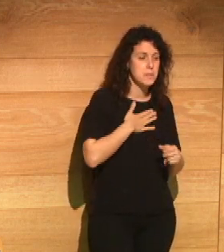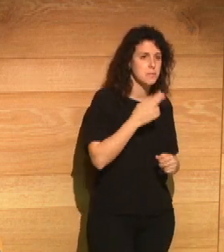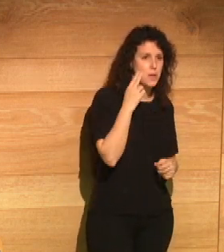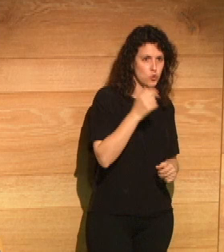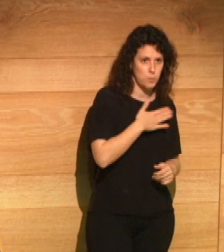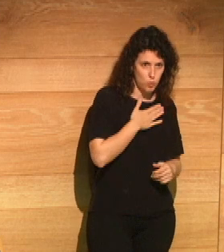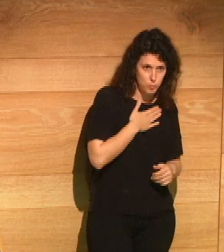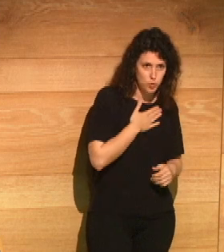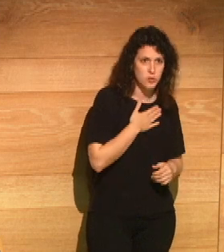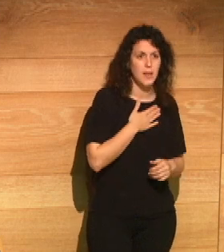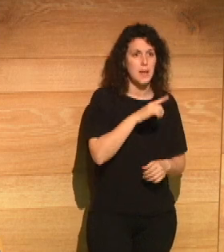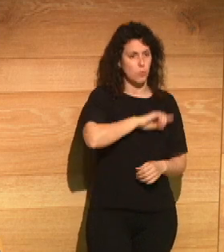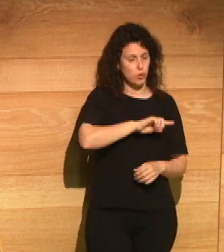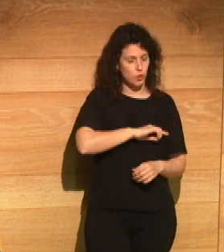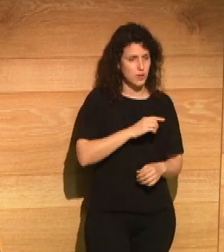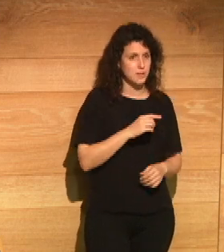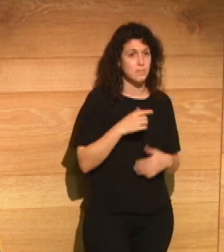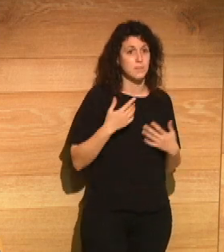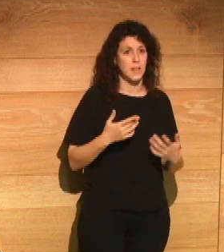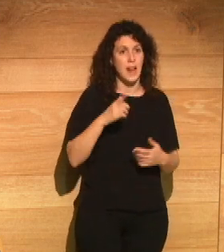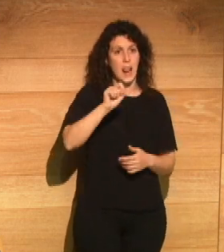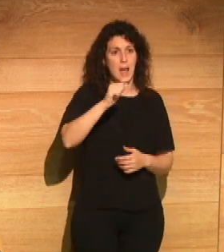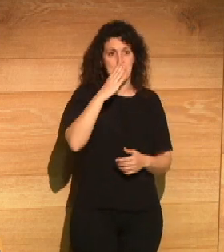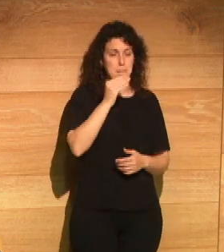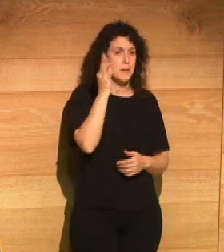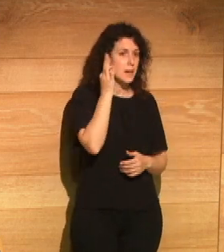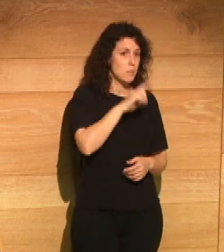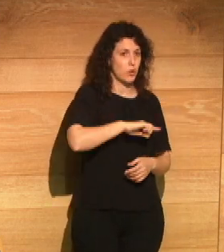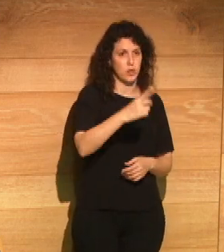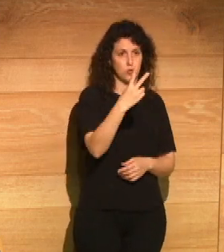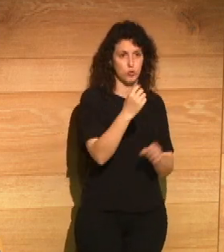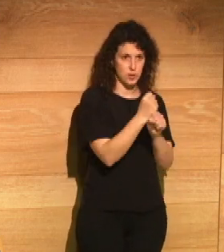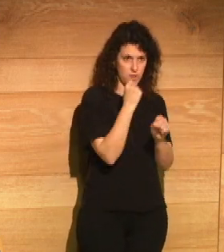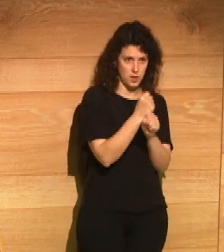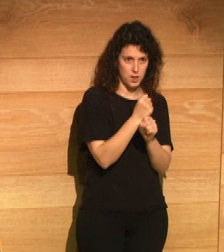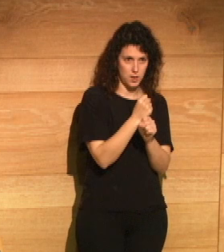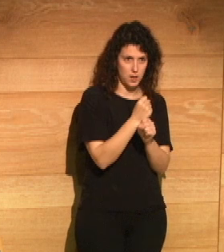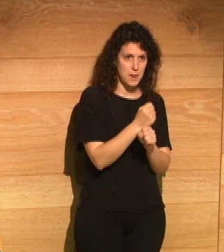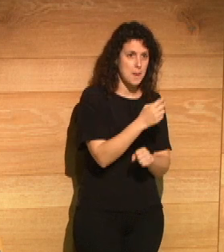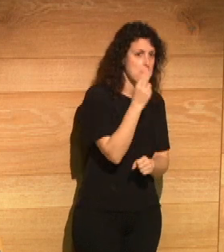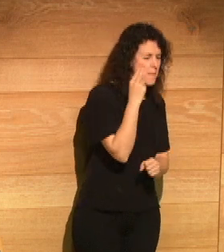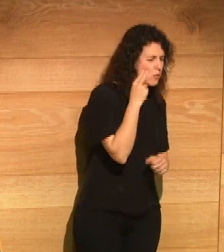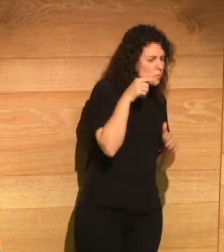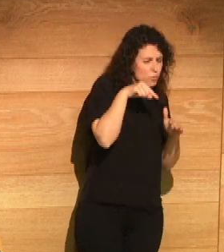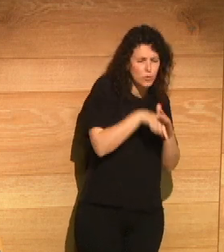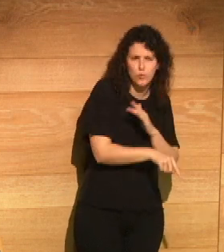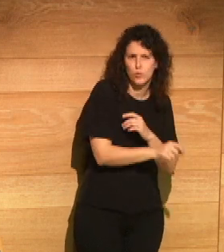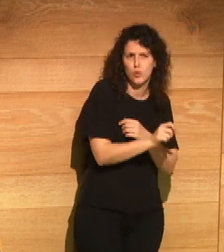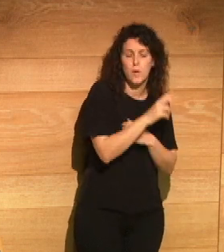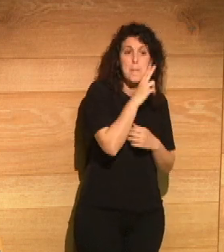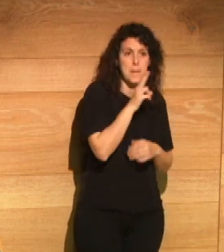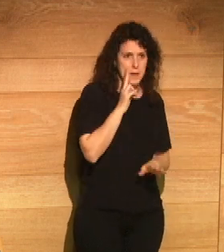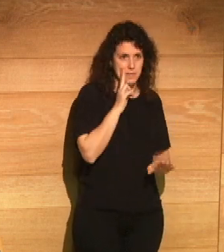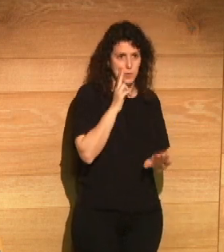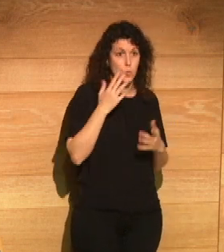propias emociones, ¿verdad? Y en La Perra trabajé como mis dos emociones, mis dos miedos más profundos de madre. Una es que